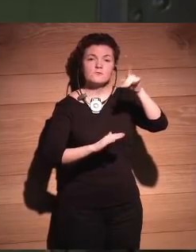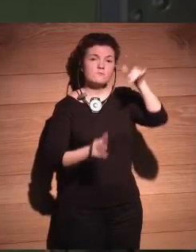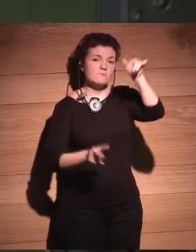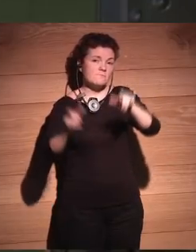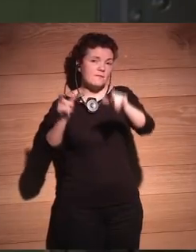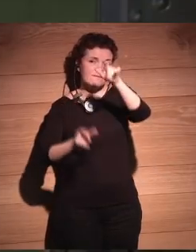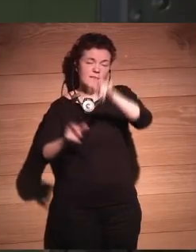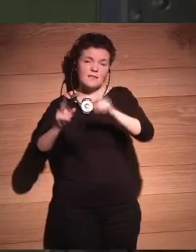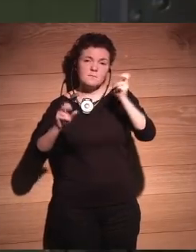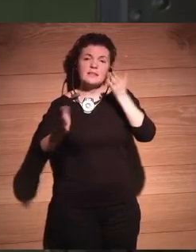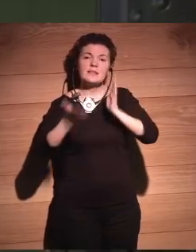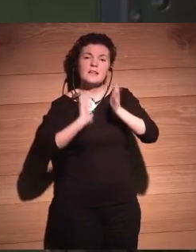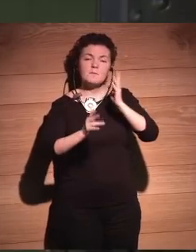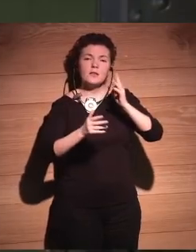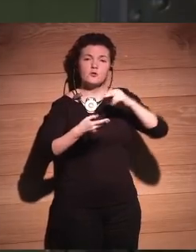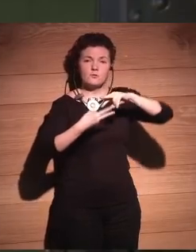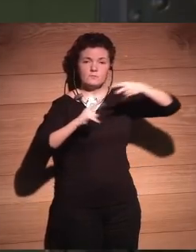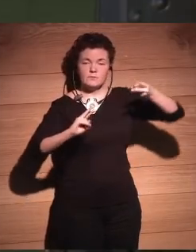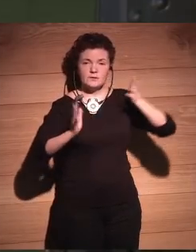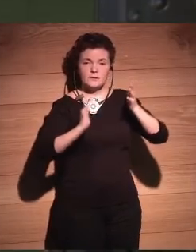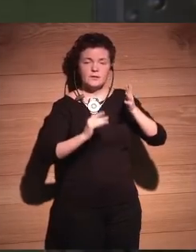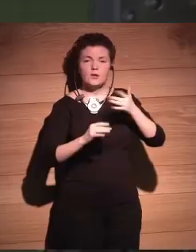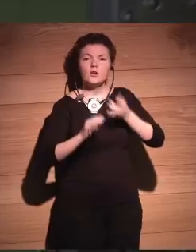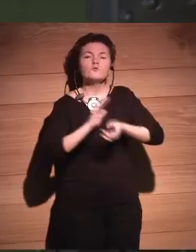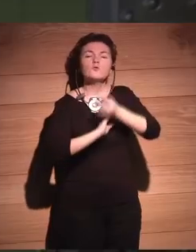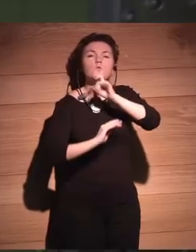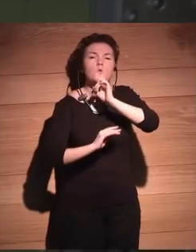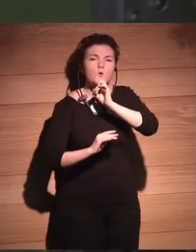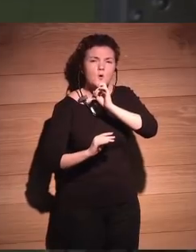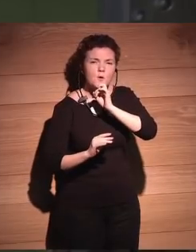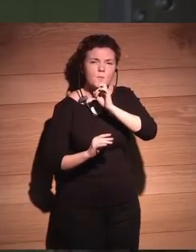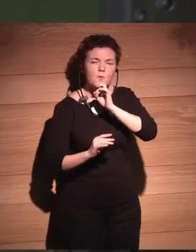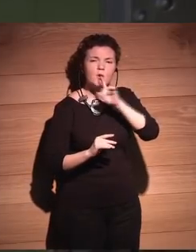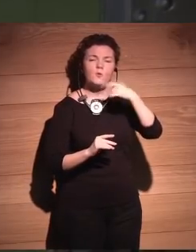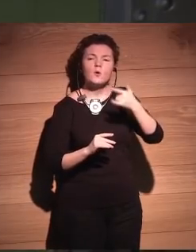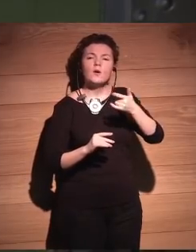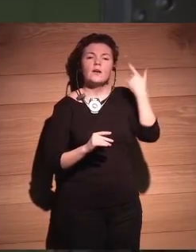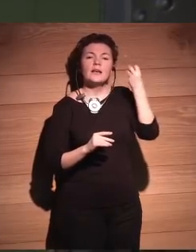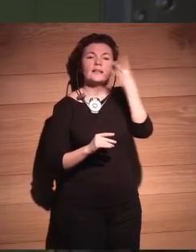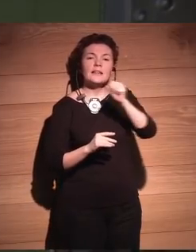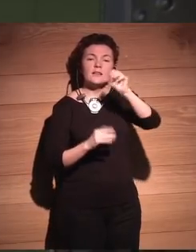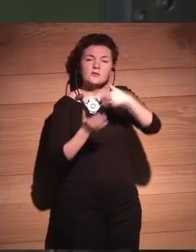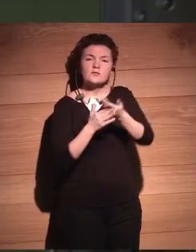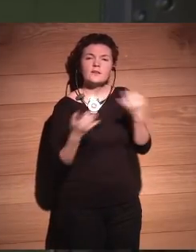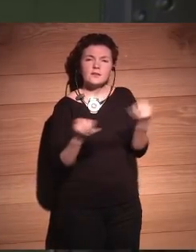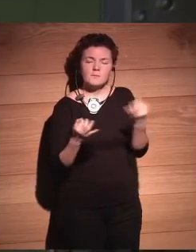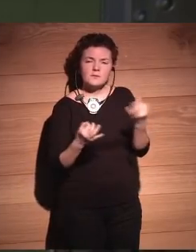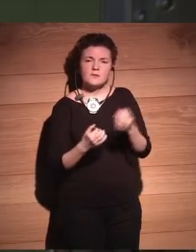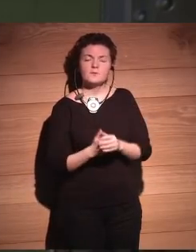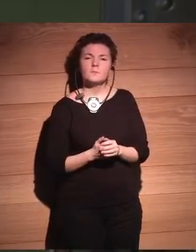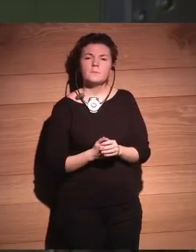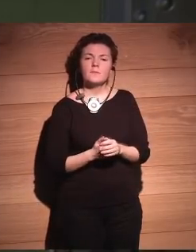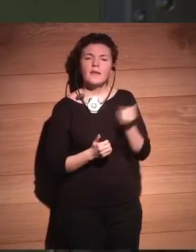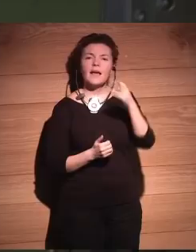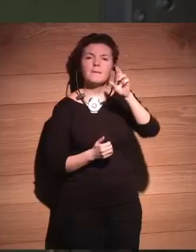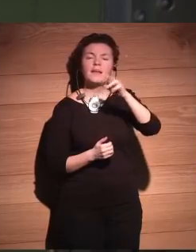en los tratamientos con terapia génica, cómo surgió y qué ha pasado en los últimos 30 años. Javier dijo que